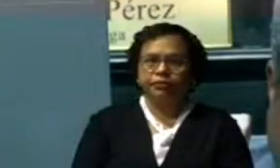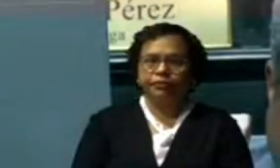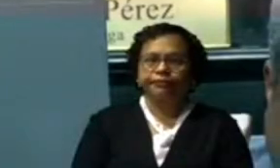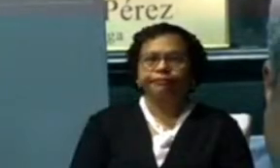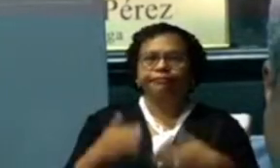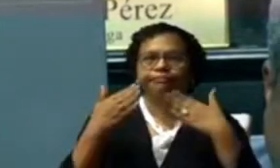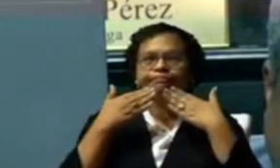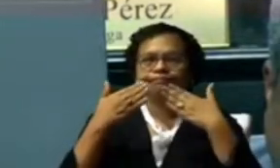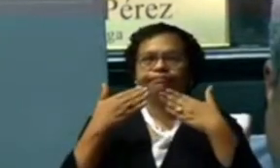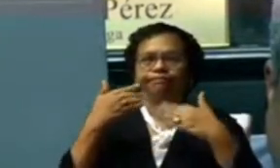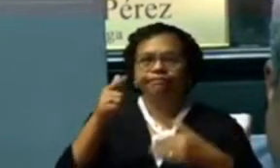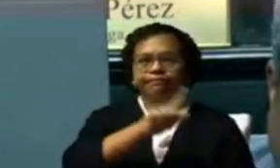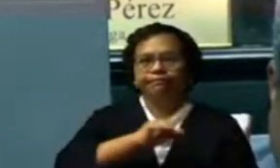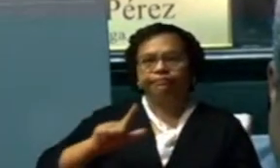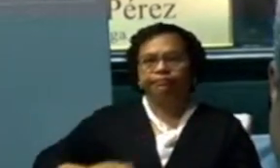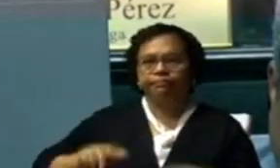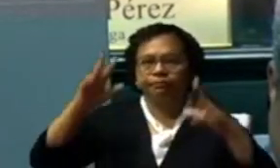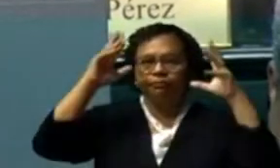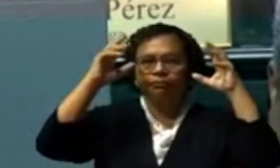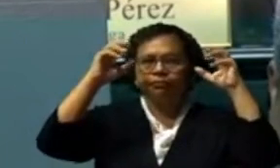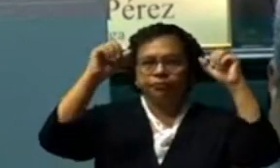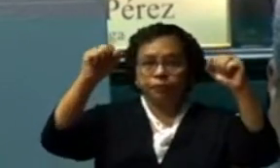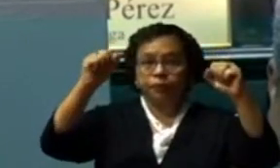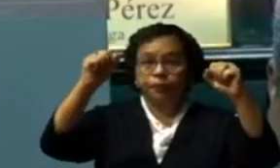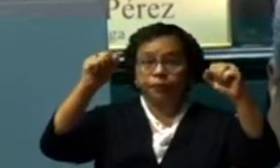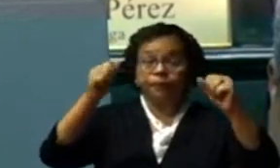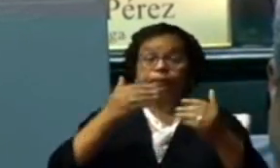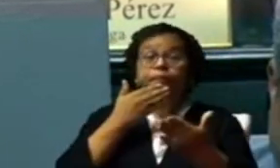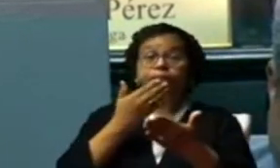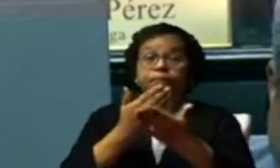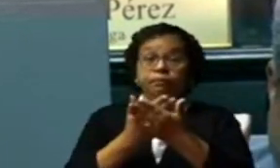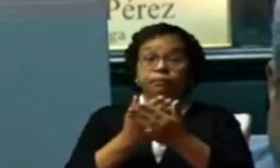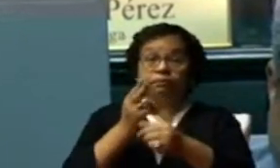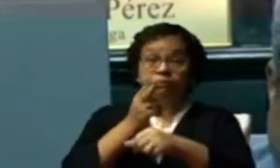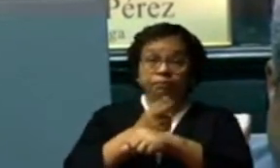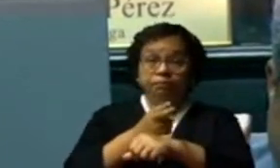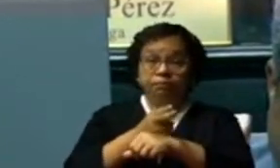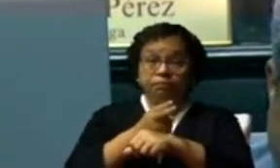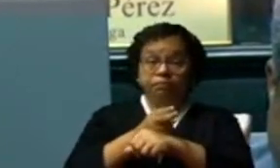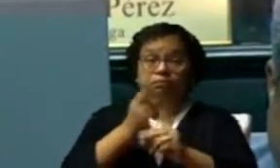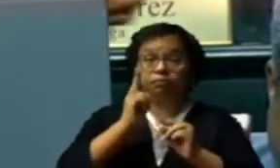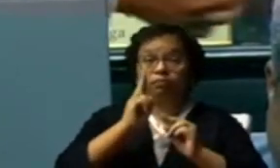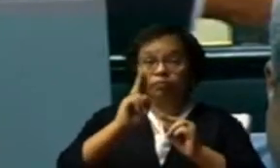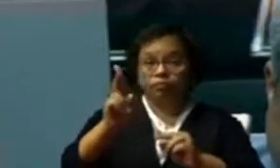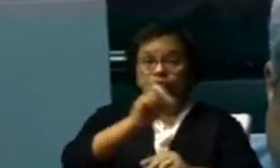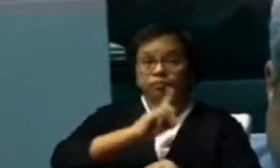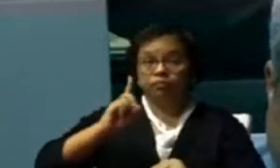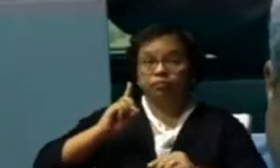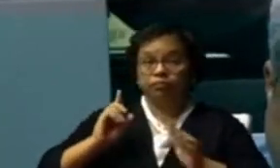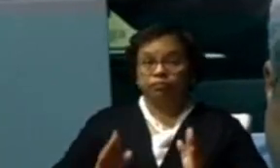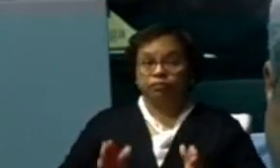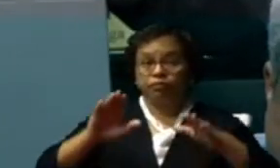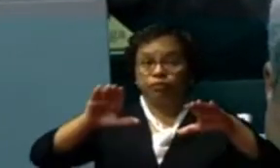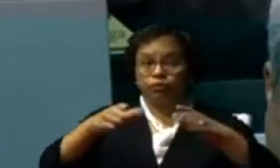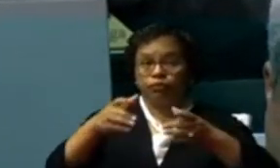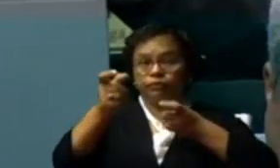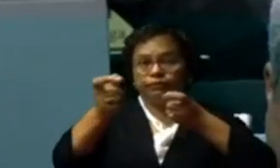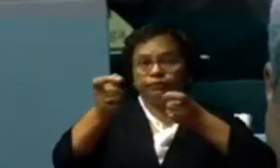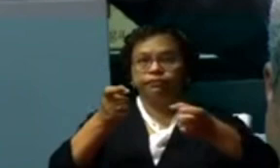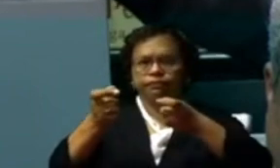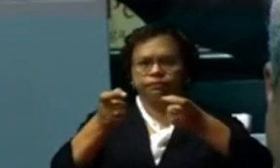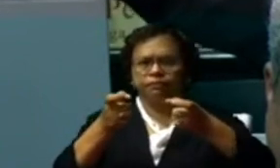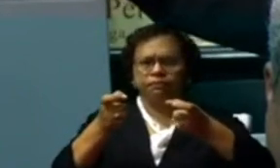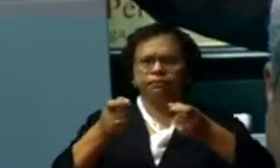Gracias, señor presidente. Buenas tardes, honorable diputado Bufet Directivo.